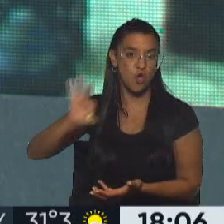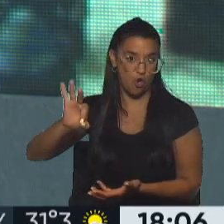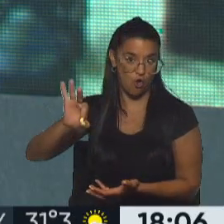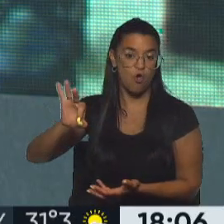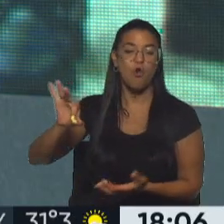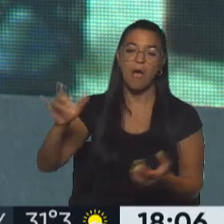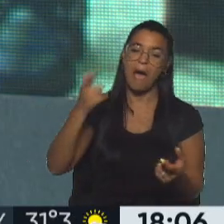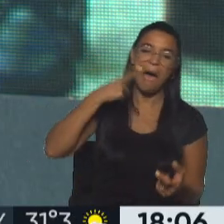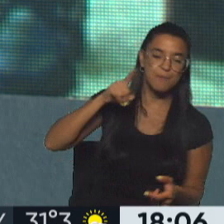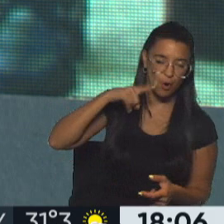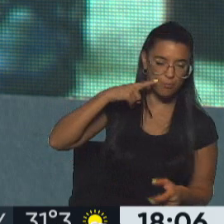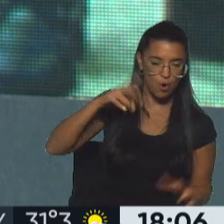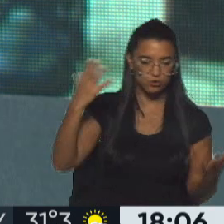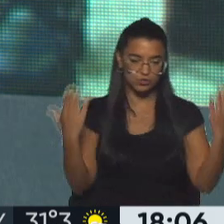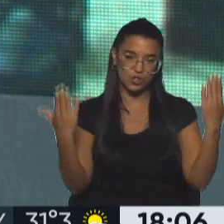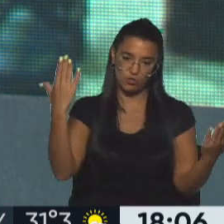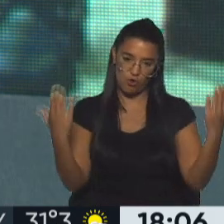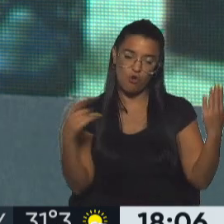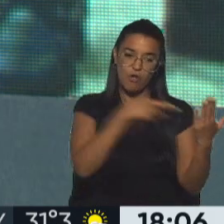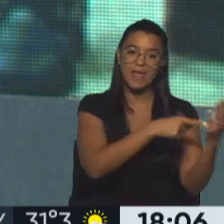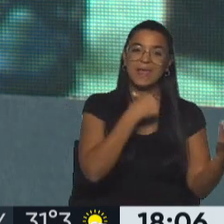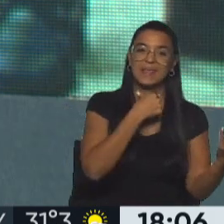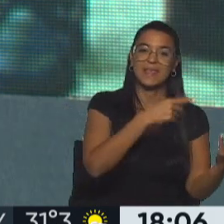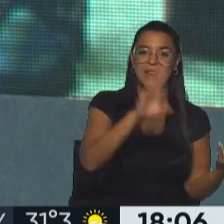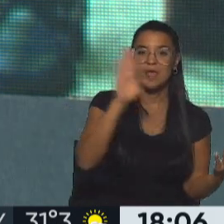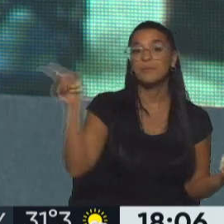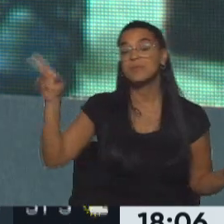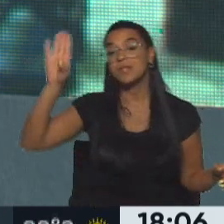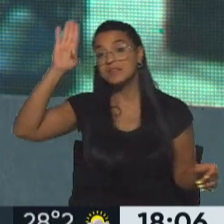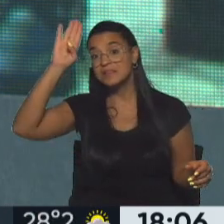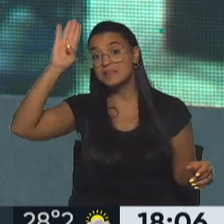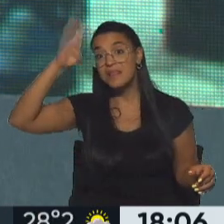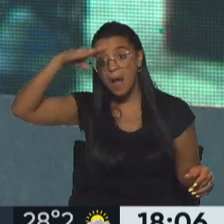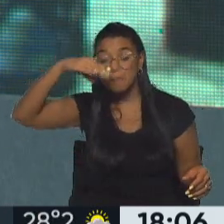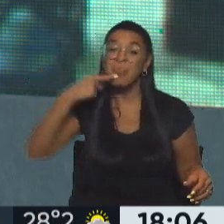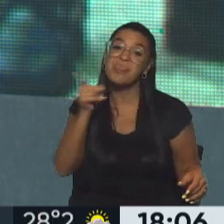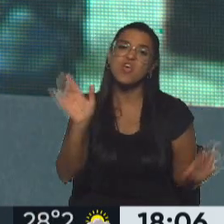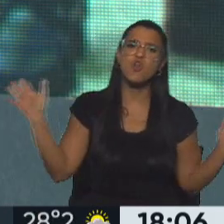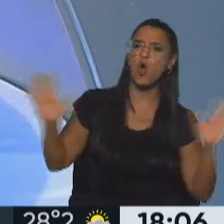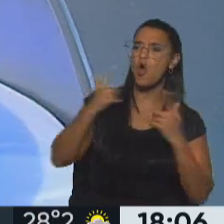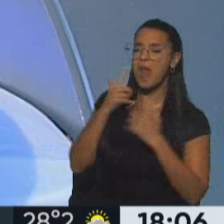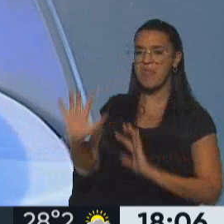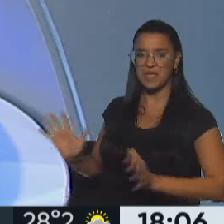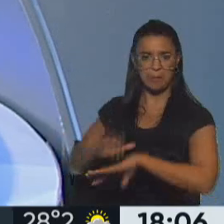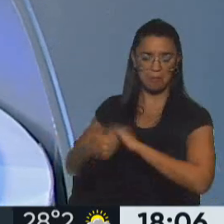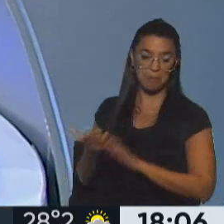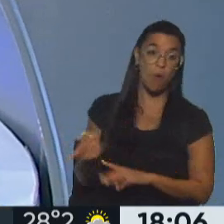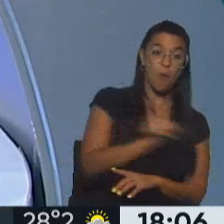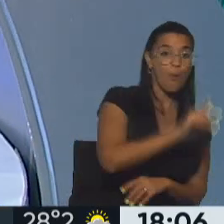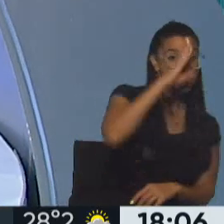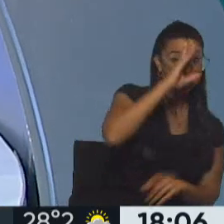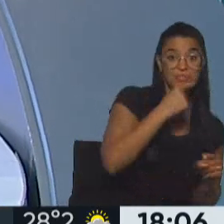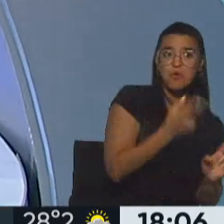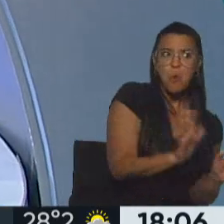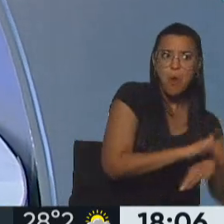a propósito de lo que intentó Trump dijo No yo no tengo nada que ver y se asaltó no bolsonardo dice No pero